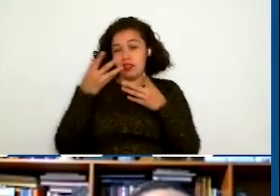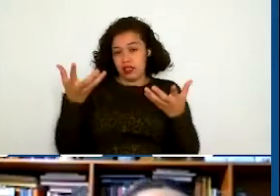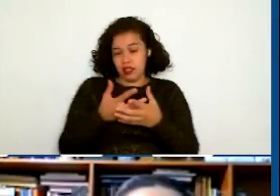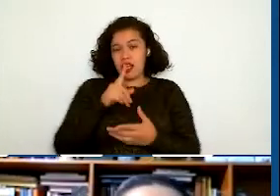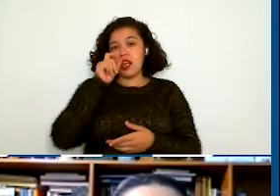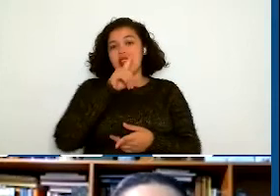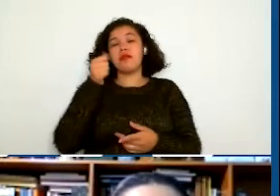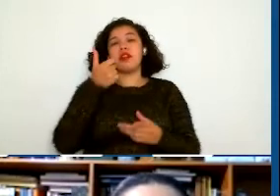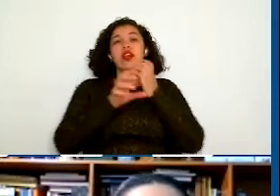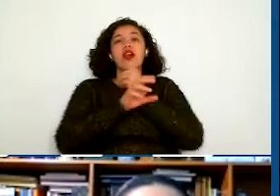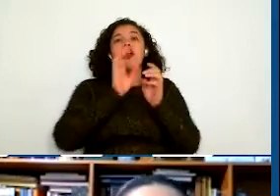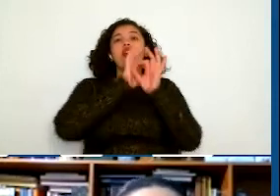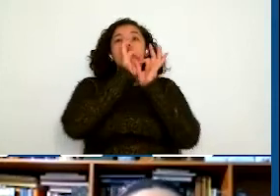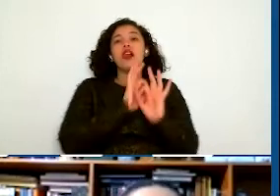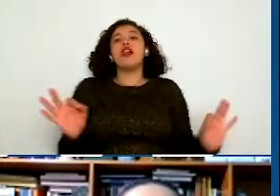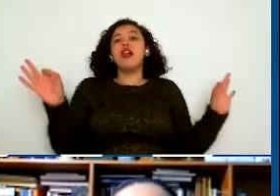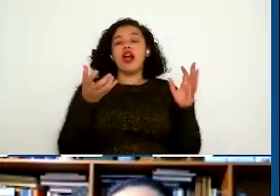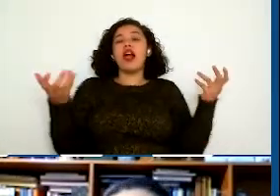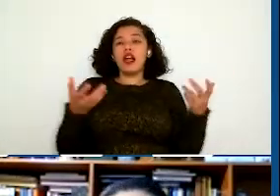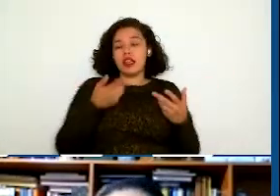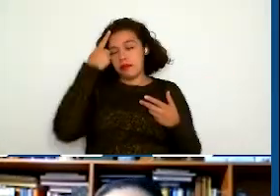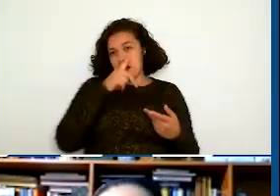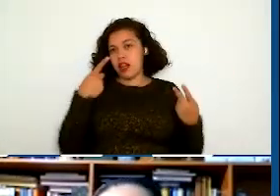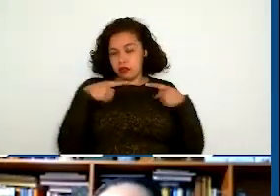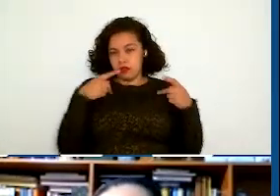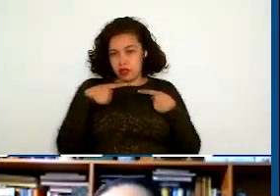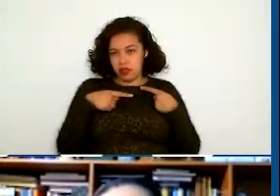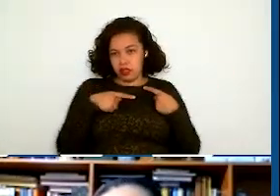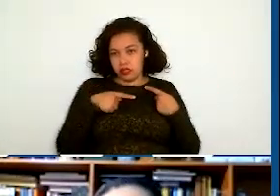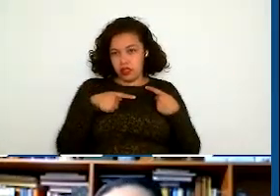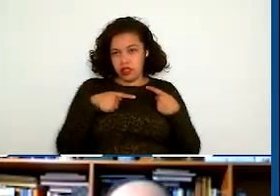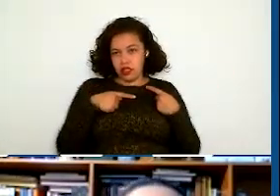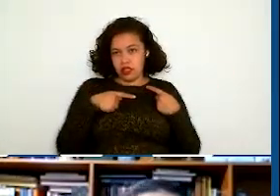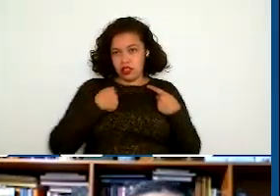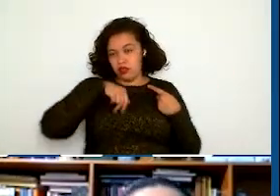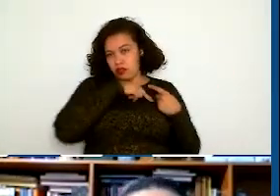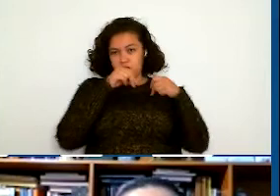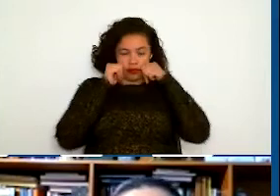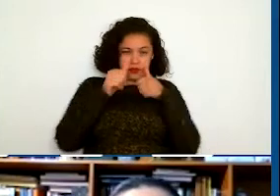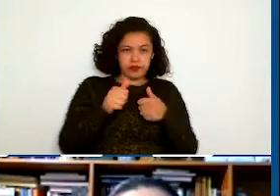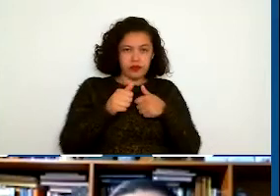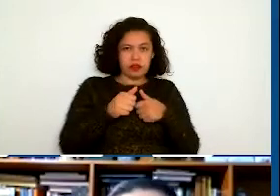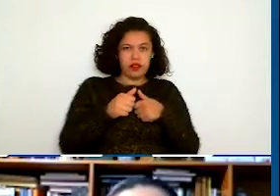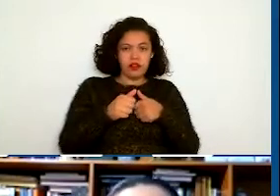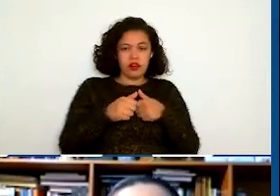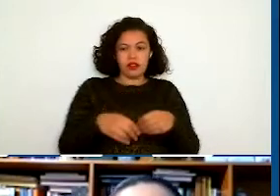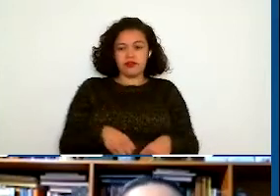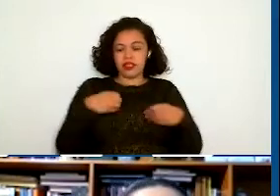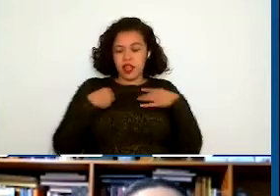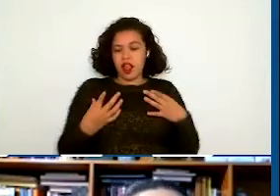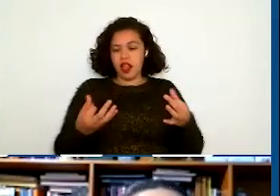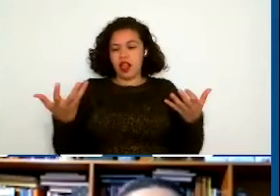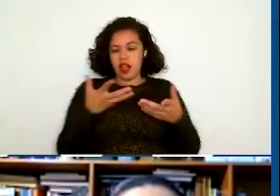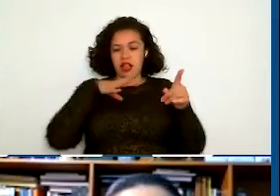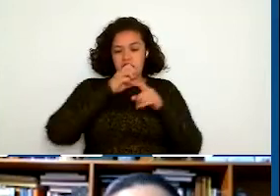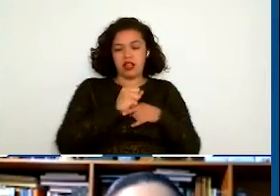otro aspecto importante es que va a provocar que las personas, ¿no?, a las que atendemos, logren esta calidad de vida y que la